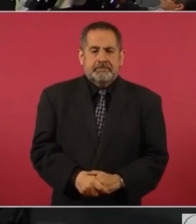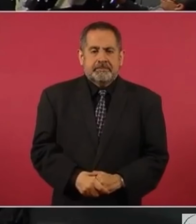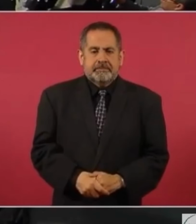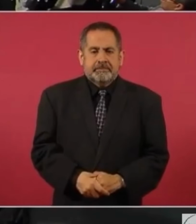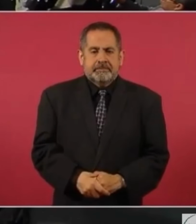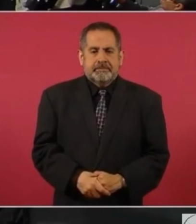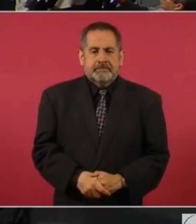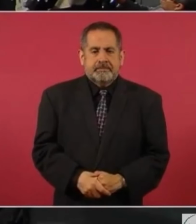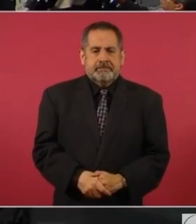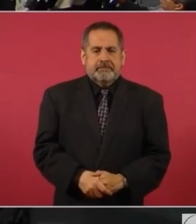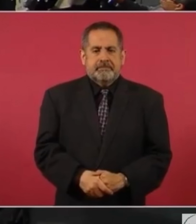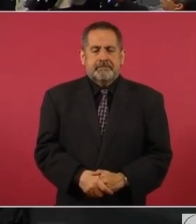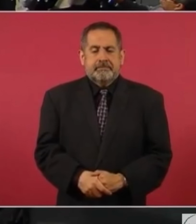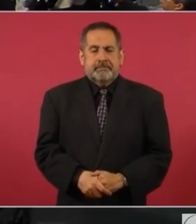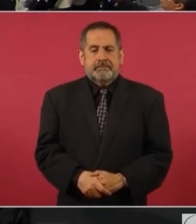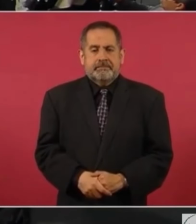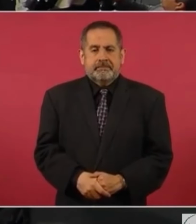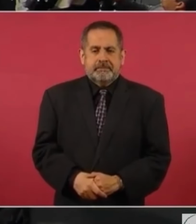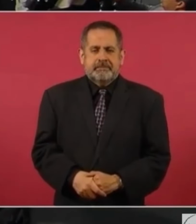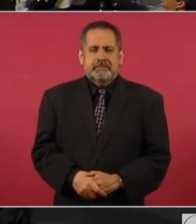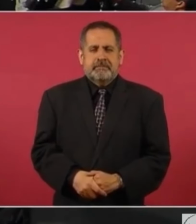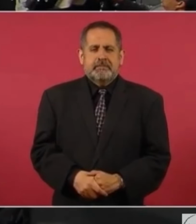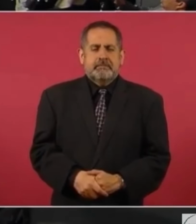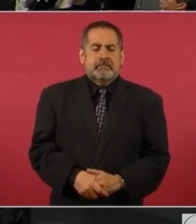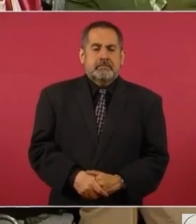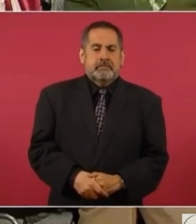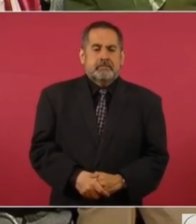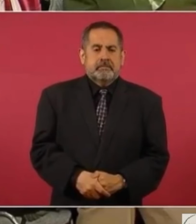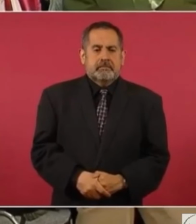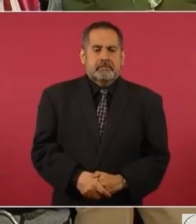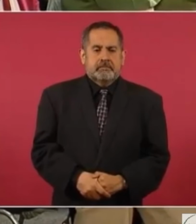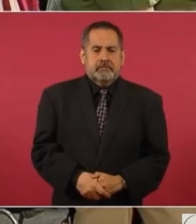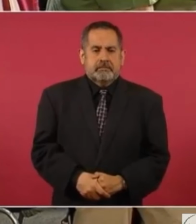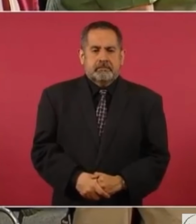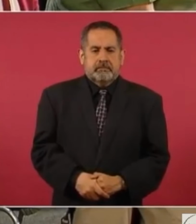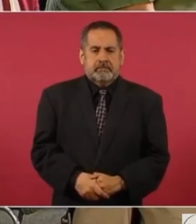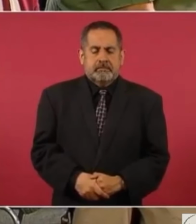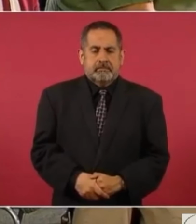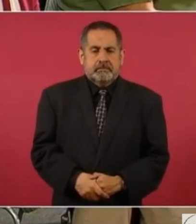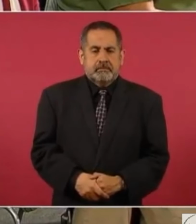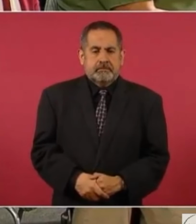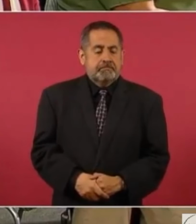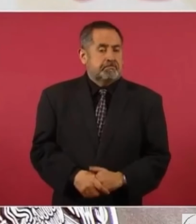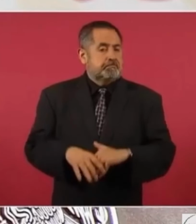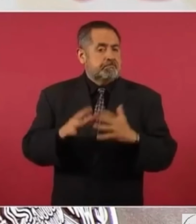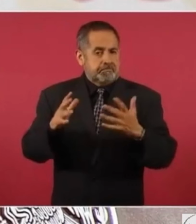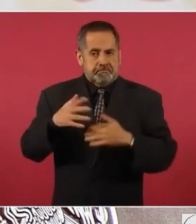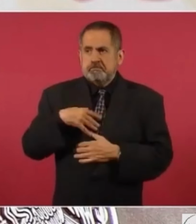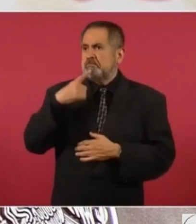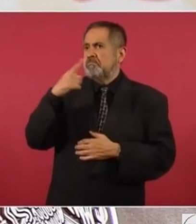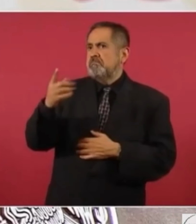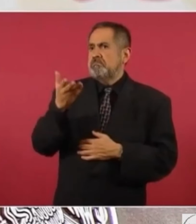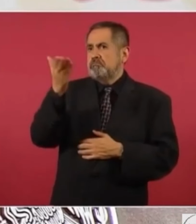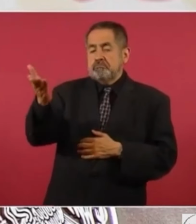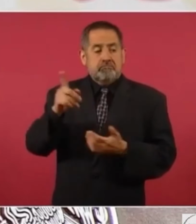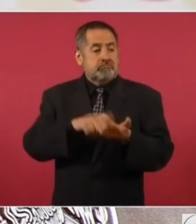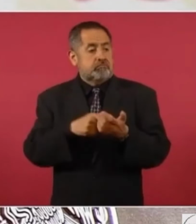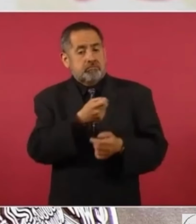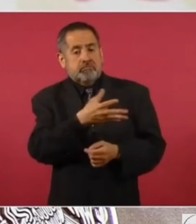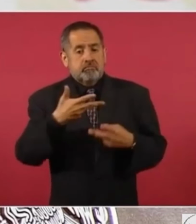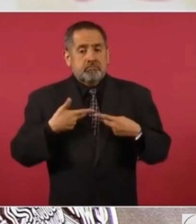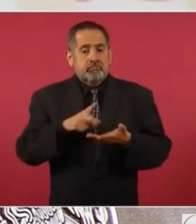de dinamizar esa investigación quizás han presentado denuncias al respecto Bueno hoy vamos a presentar denuncias hay gente que ejerce su